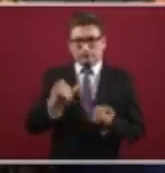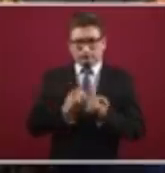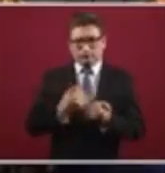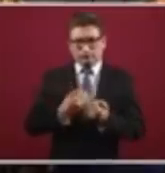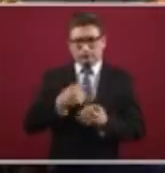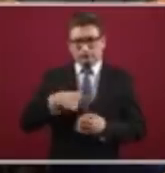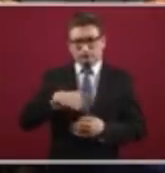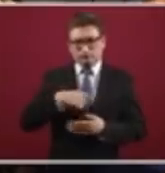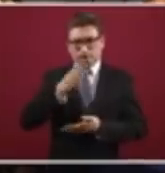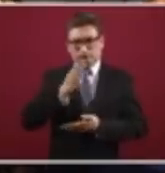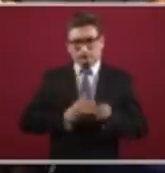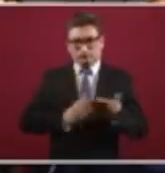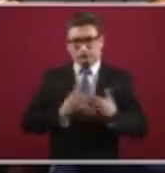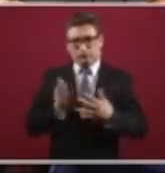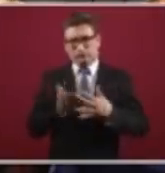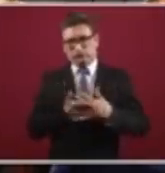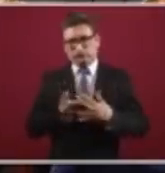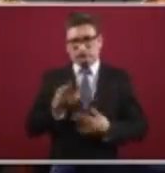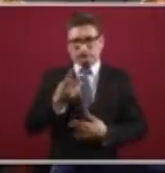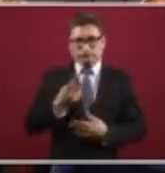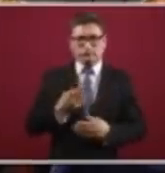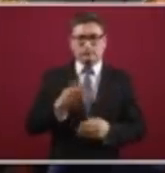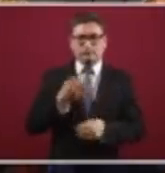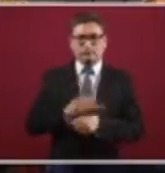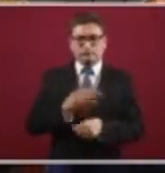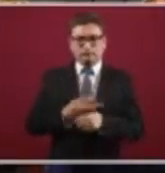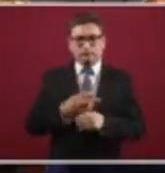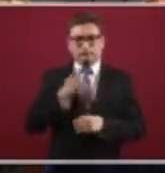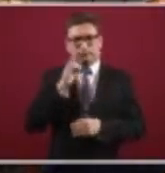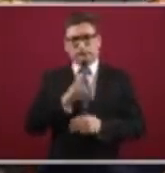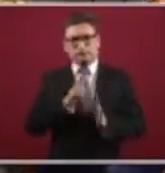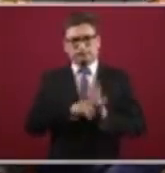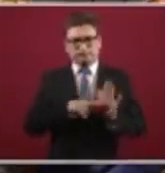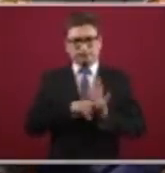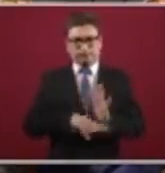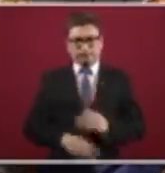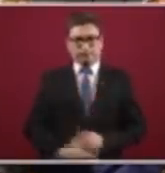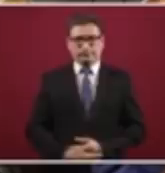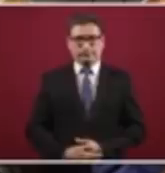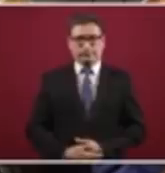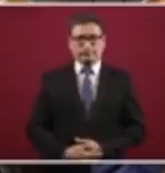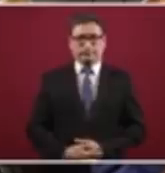presentación en dos partes bueno veamos primero este promocional